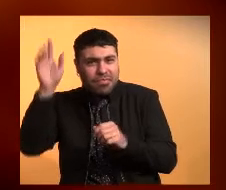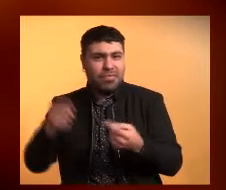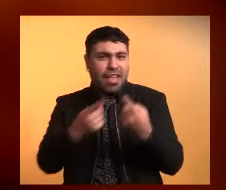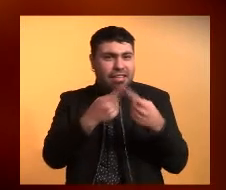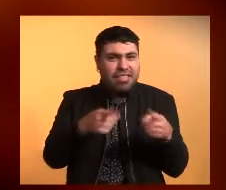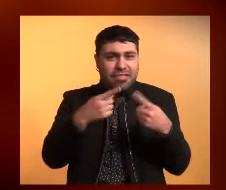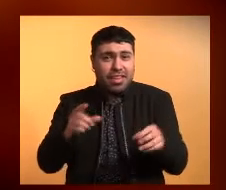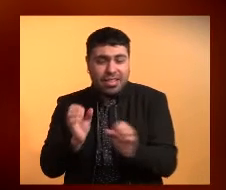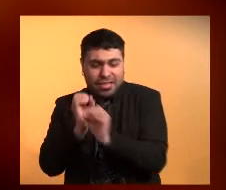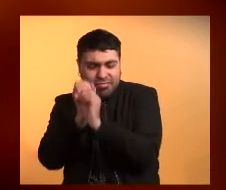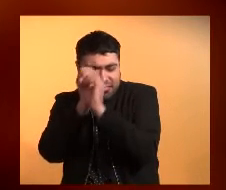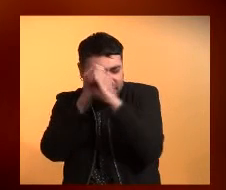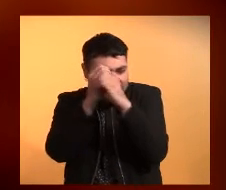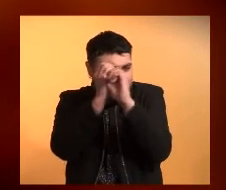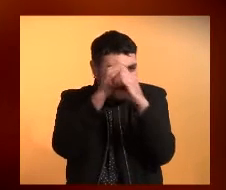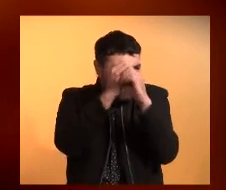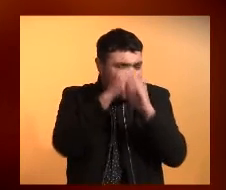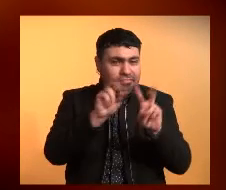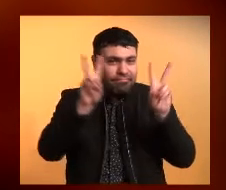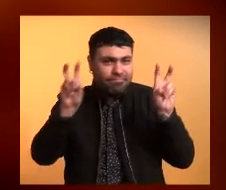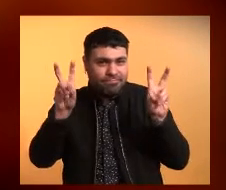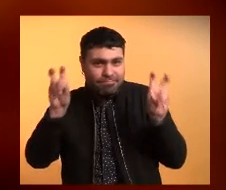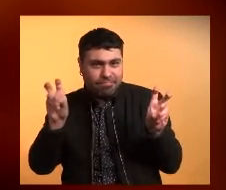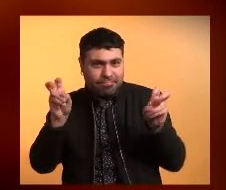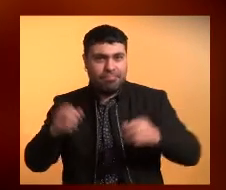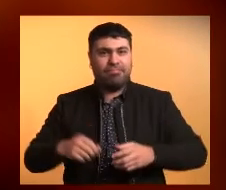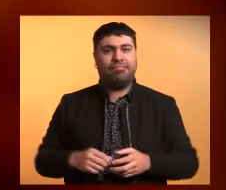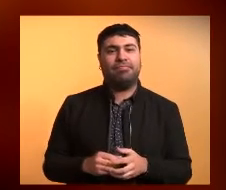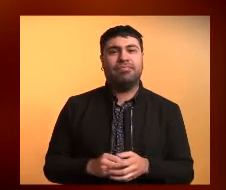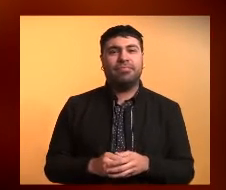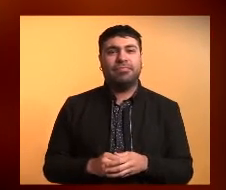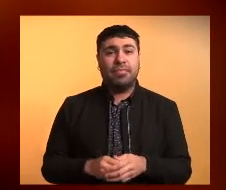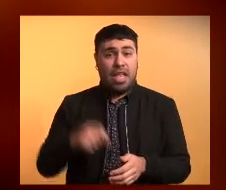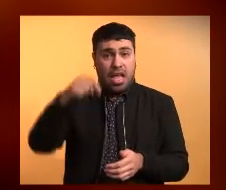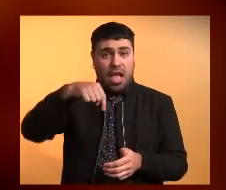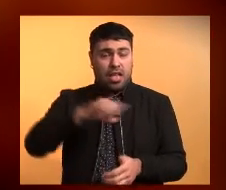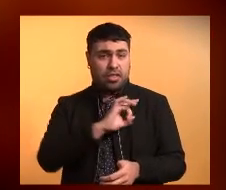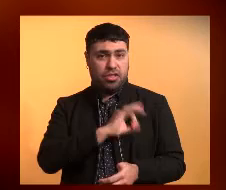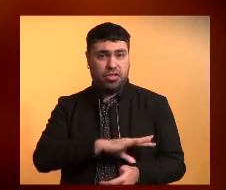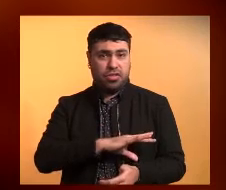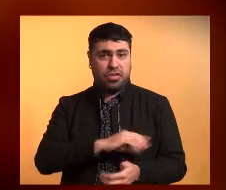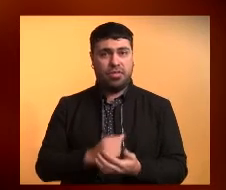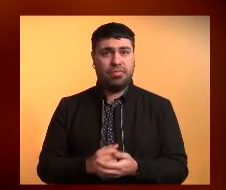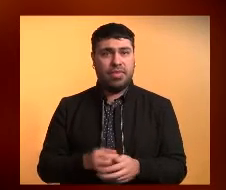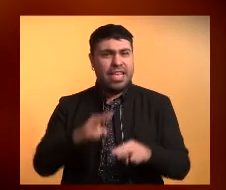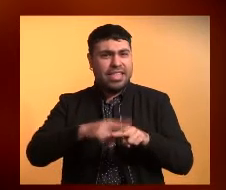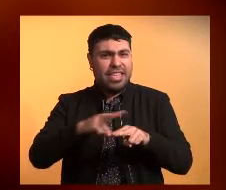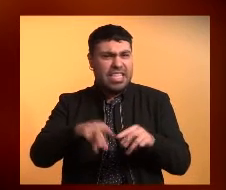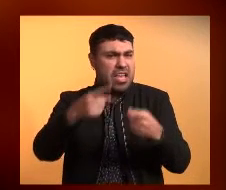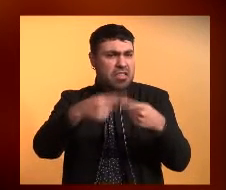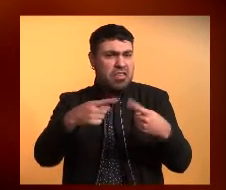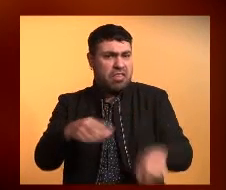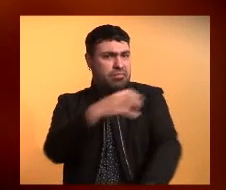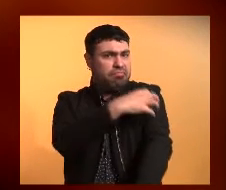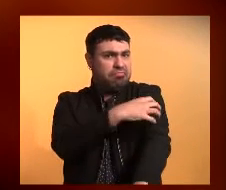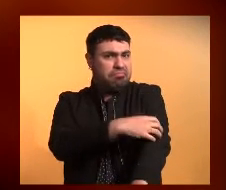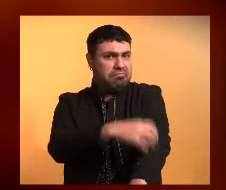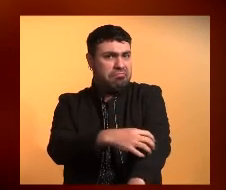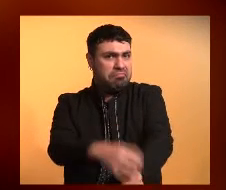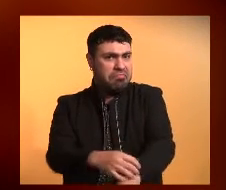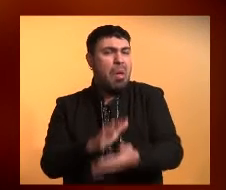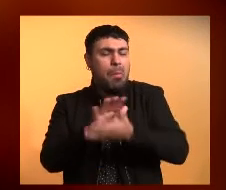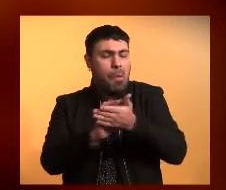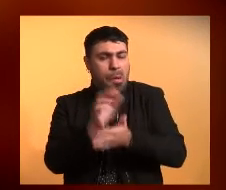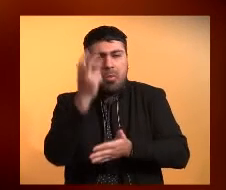científica, denominándose así Café Científico, tal como lo conocemos nosotros. En nuestro país se realizan también en otras ciudades aparte de Puerto Montt,